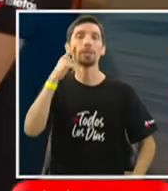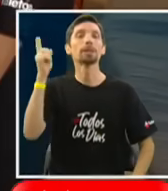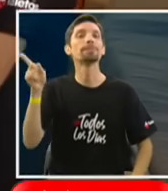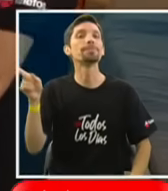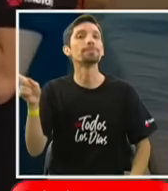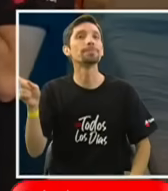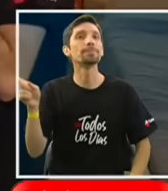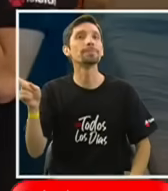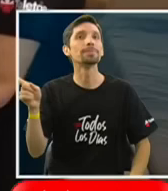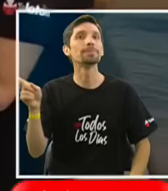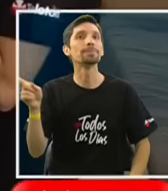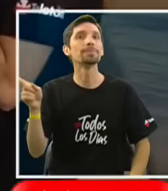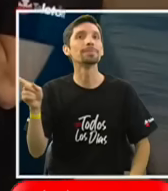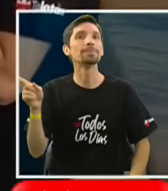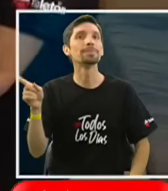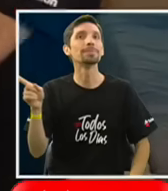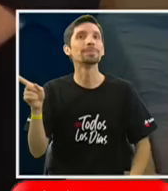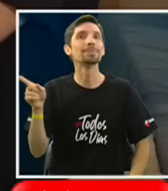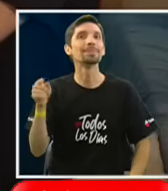ver.